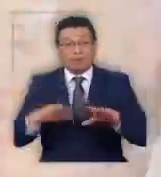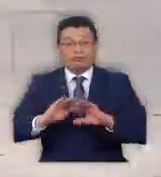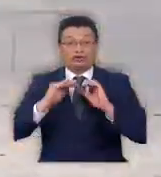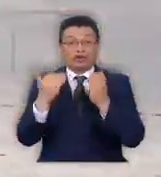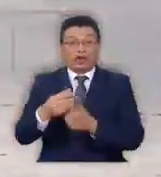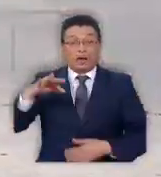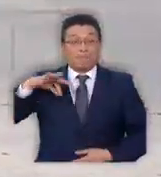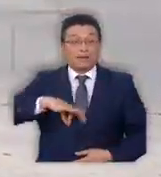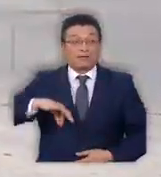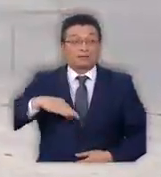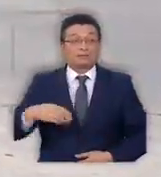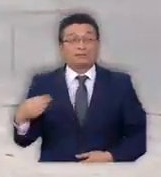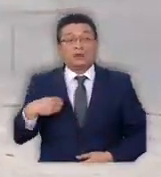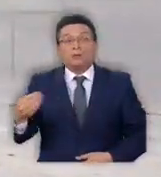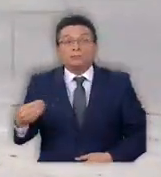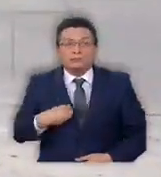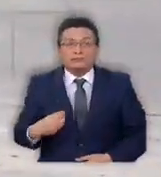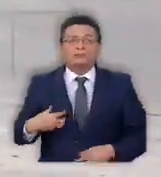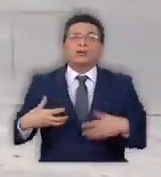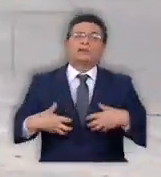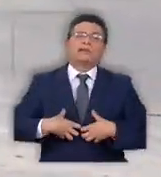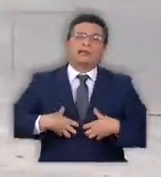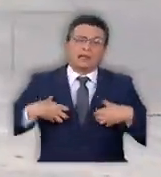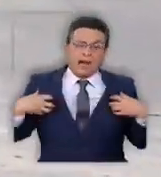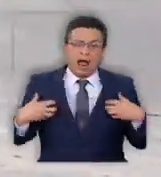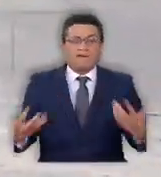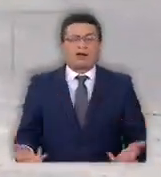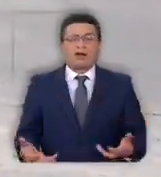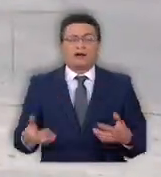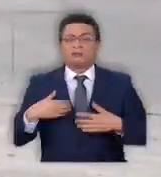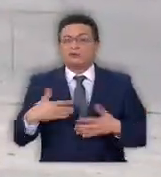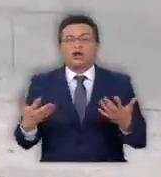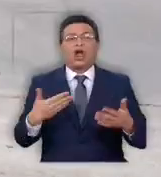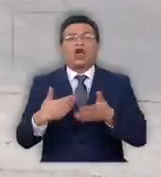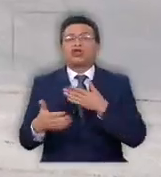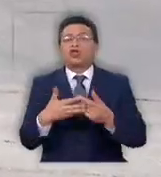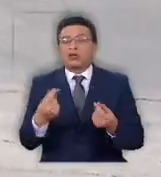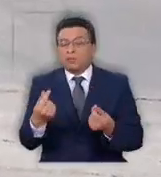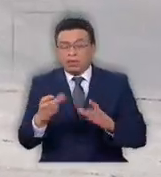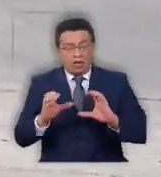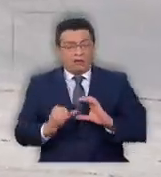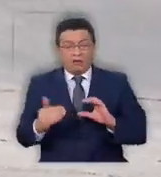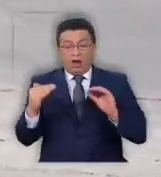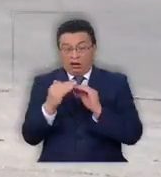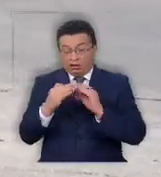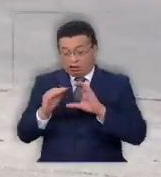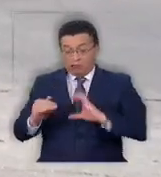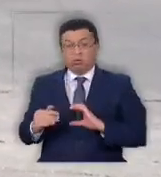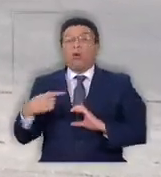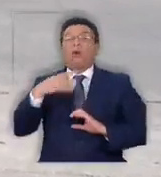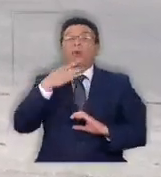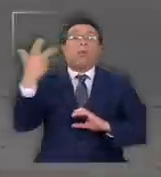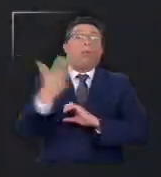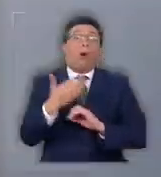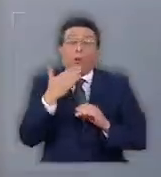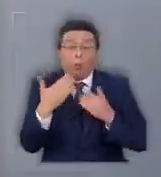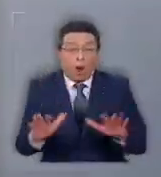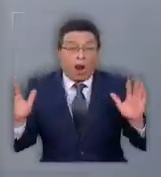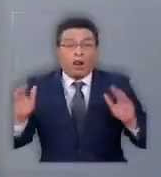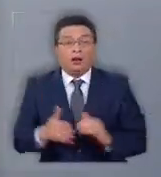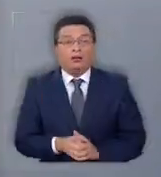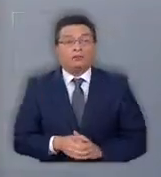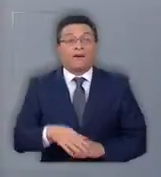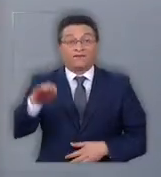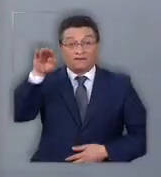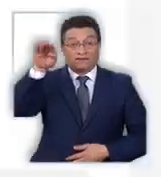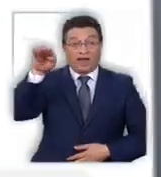pensión. Estoy triste porque me da rabia. Porque uno no tiene dónde dejar su plata, si la tiene en la casa, igual se la roban. Banco